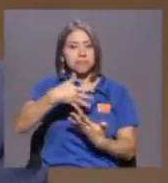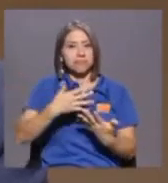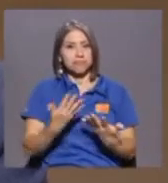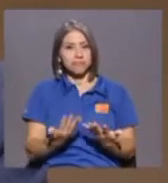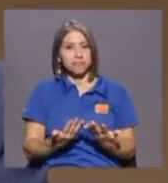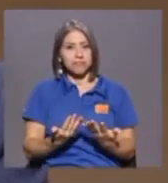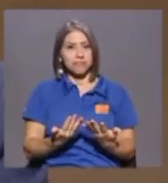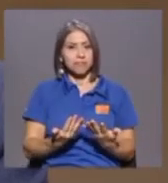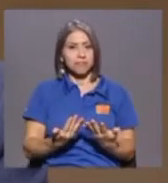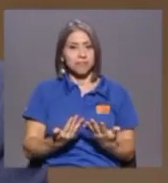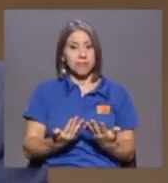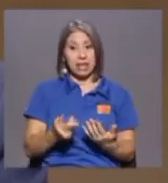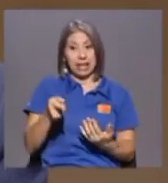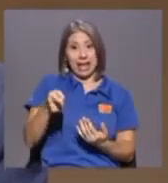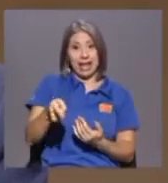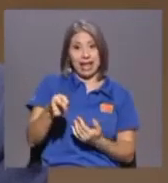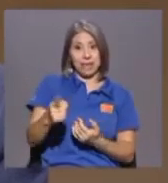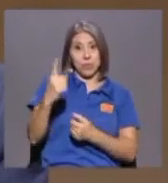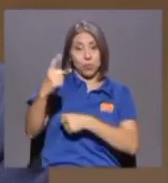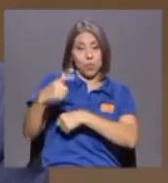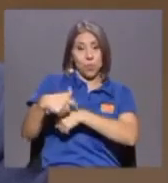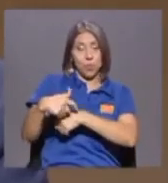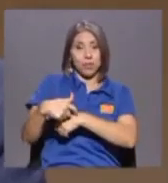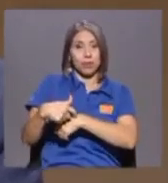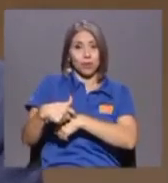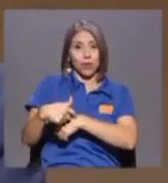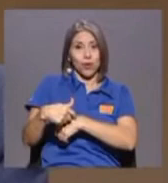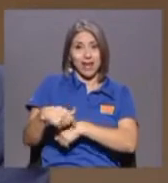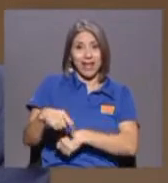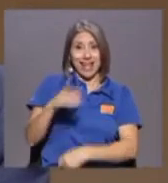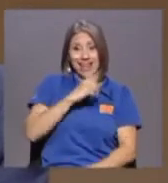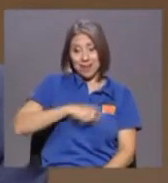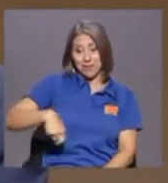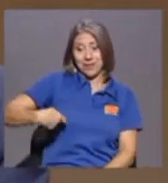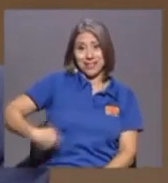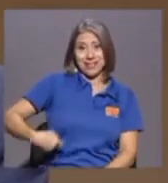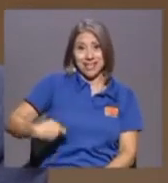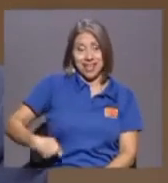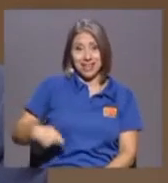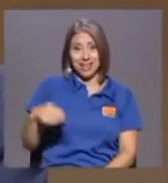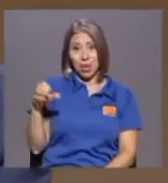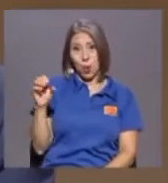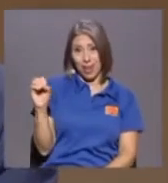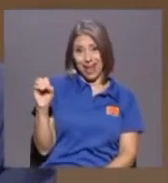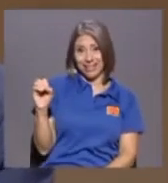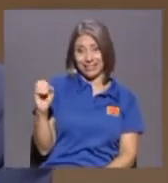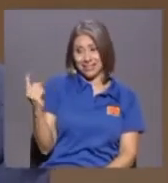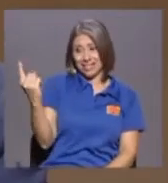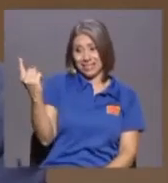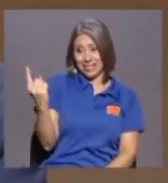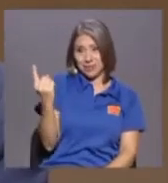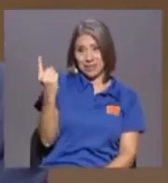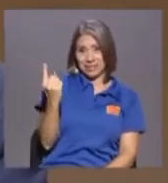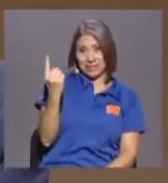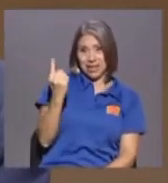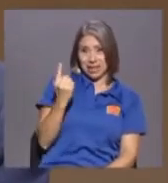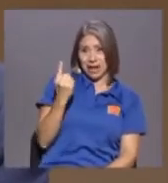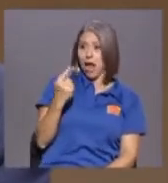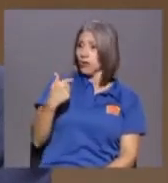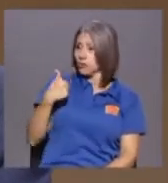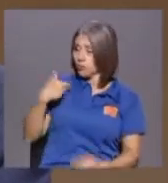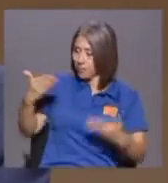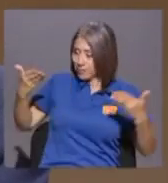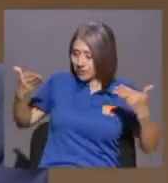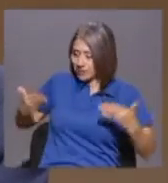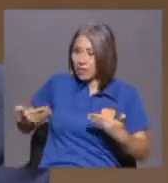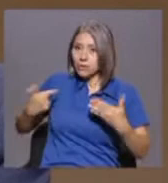Y en un momento dado, se me acerca el presidente Hollande, lo saludo, me presento